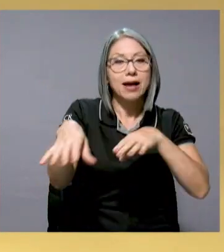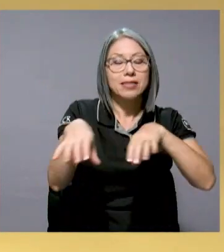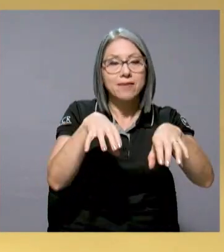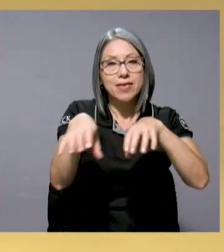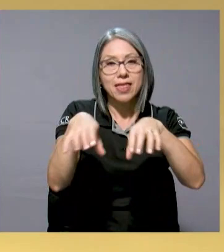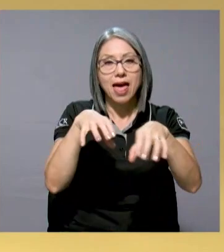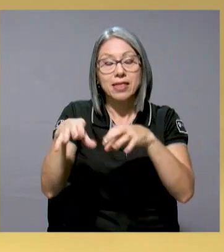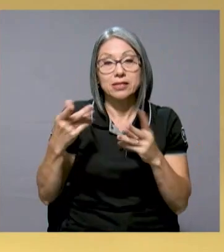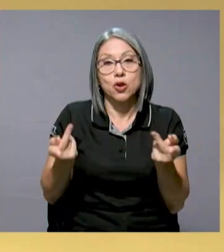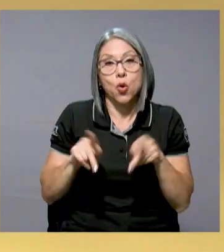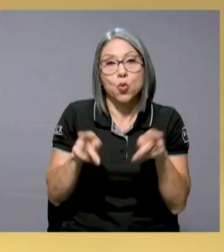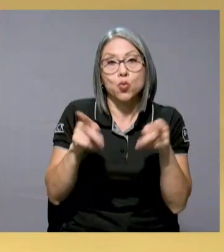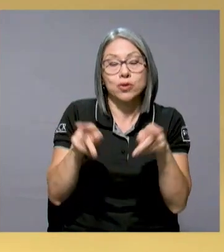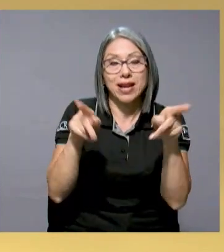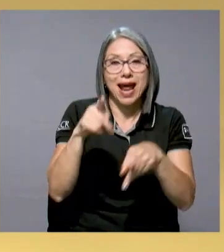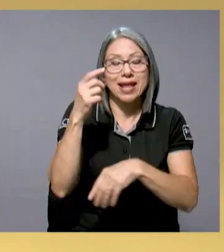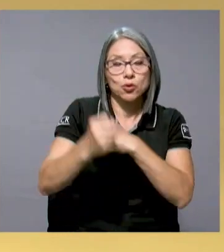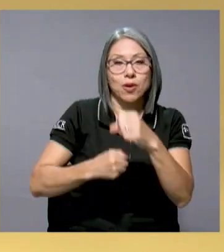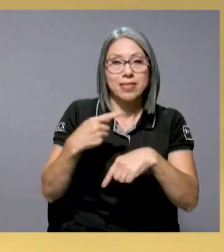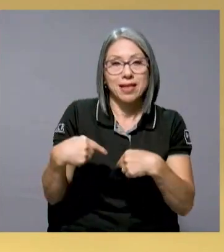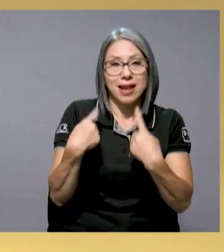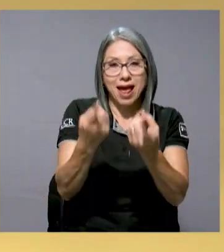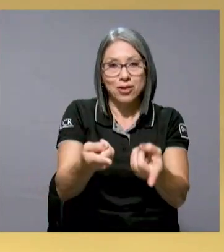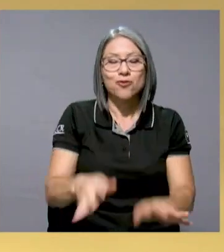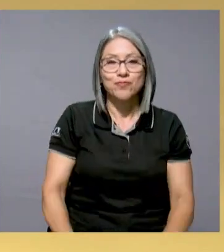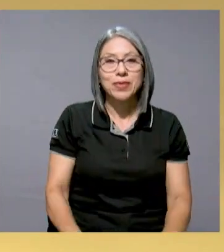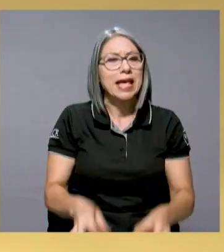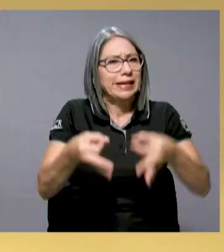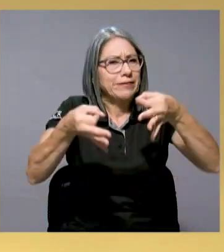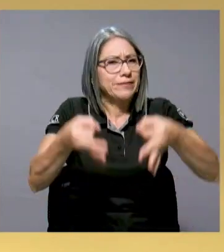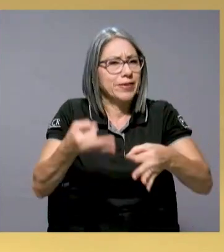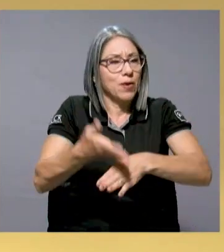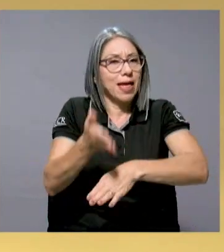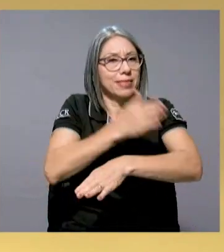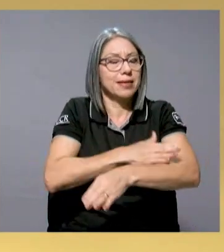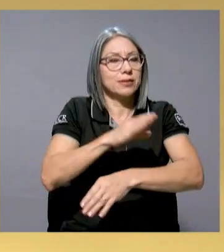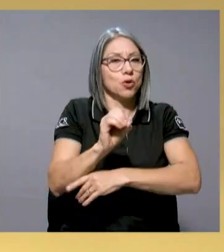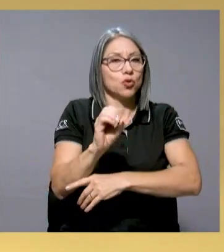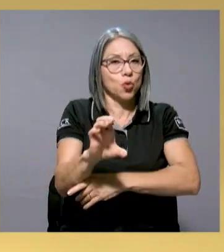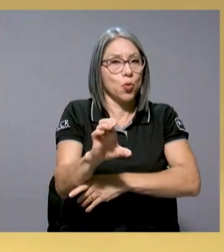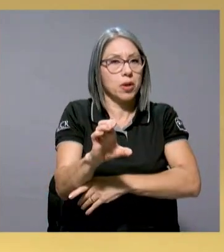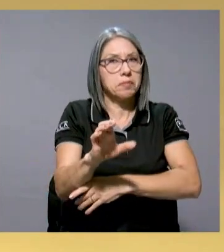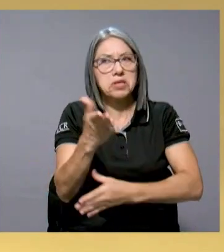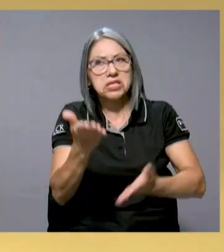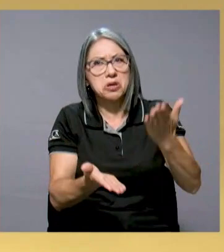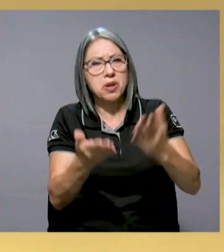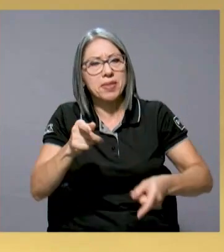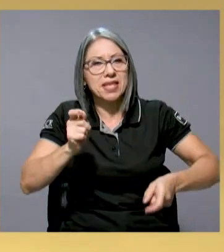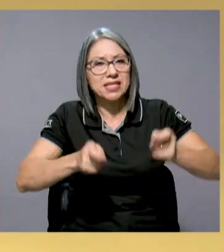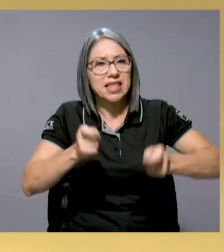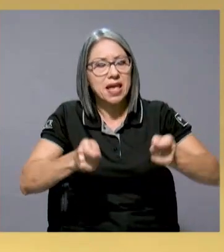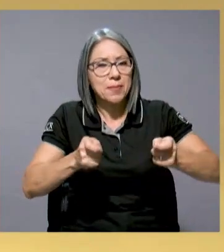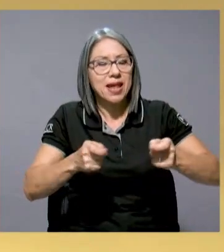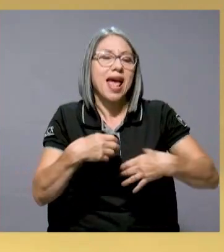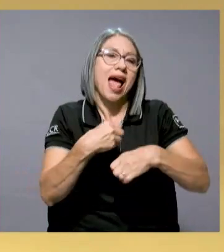actividades que ocurrirán durante el año, y de seguro antes de octubre, seguramente en septiembre haremos